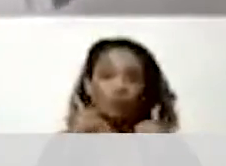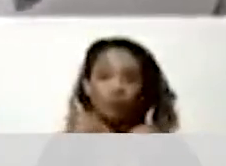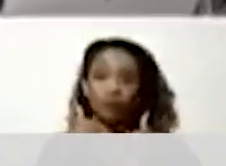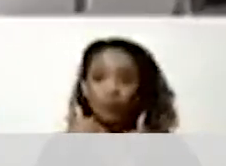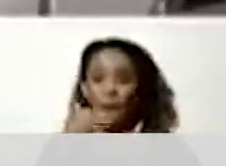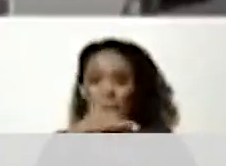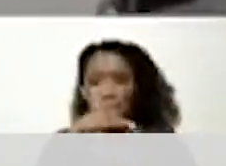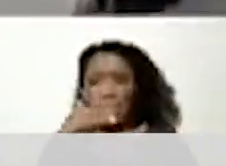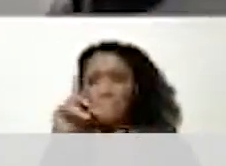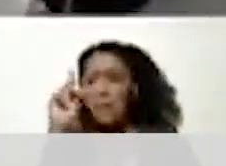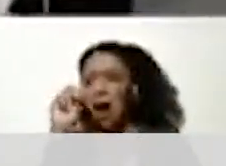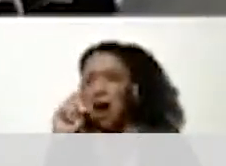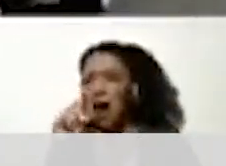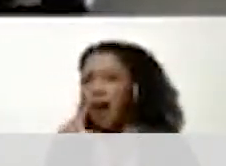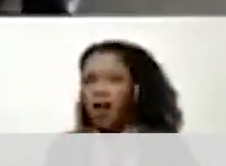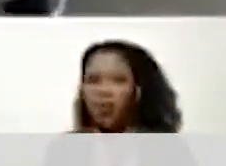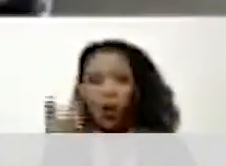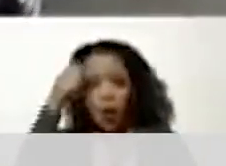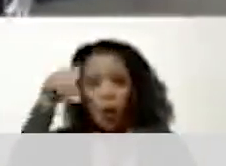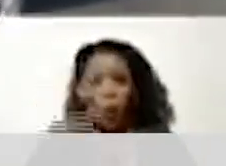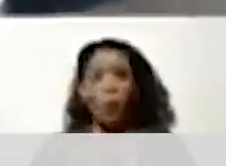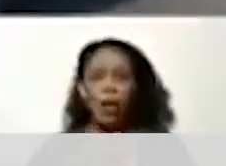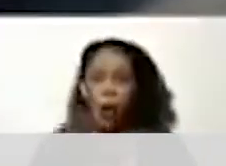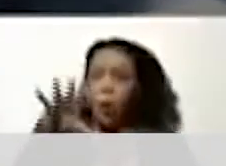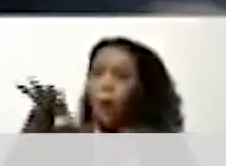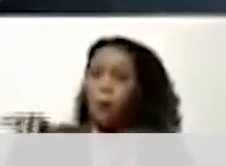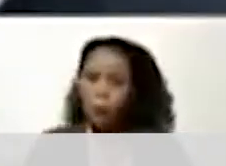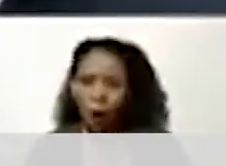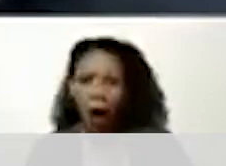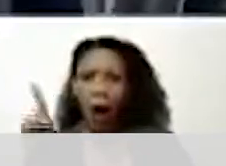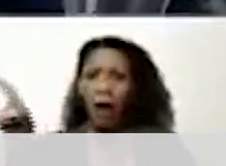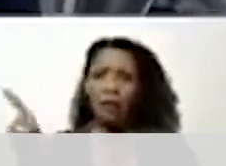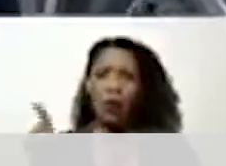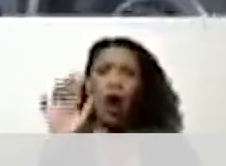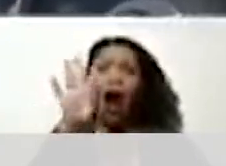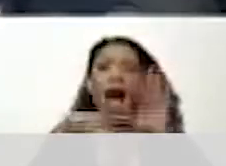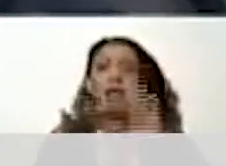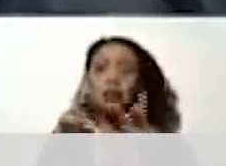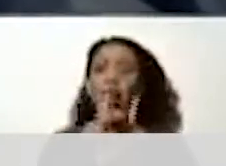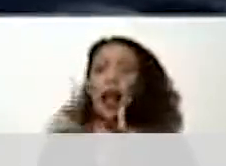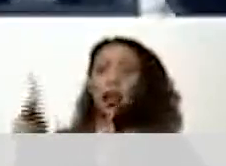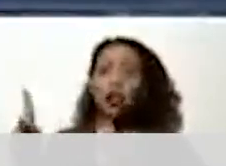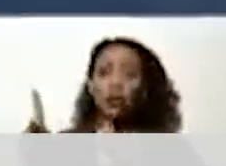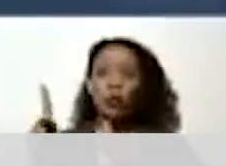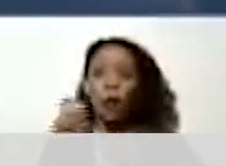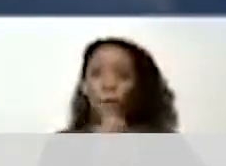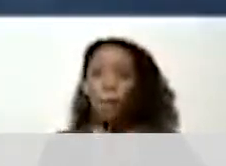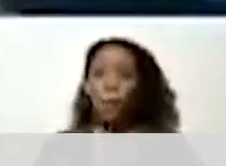bajo precio para nuestro pueblo, unos vehículos que tienen un rendimiento de